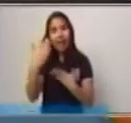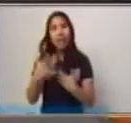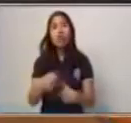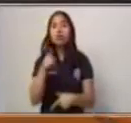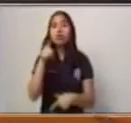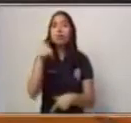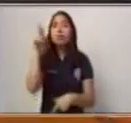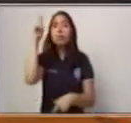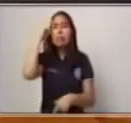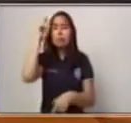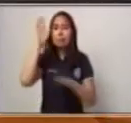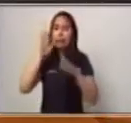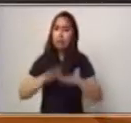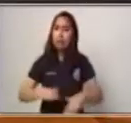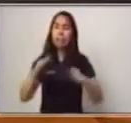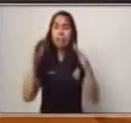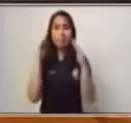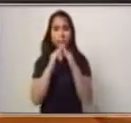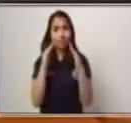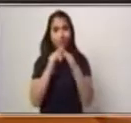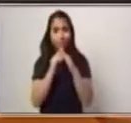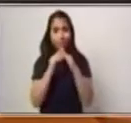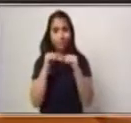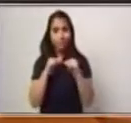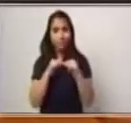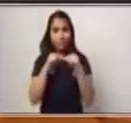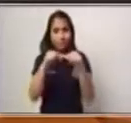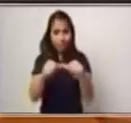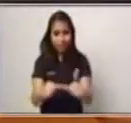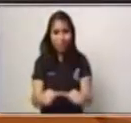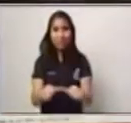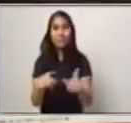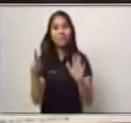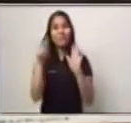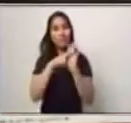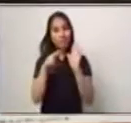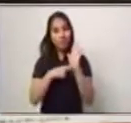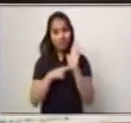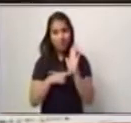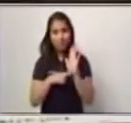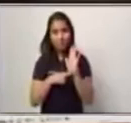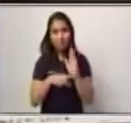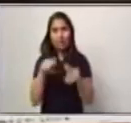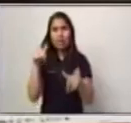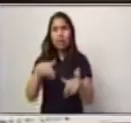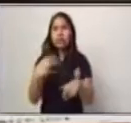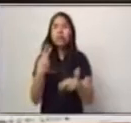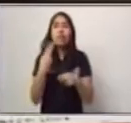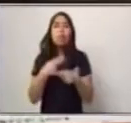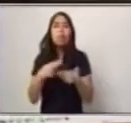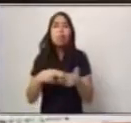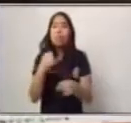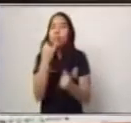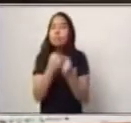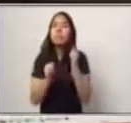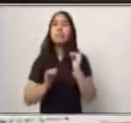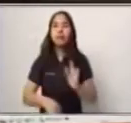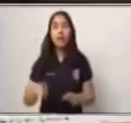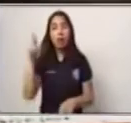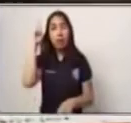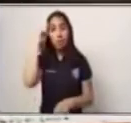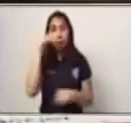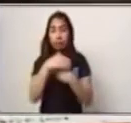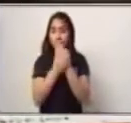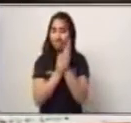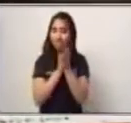recomendaciones y que esto pasará pronto. Recuerda también lavar tus manos o aplicar gel